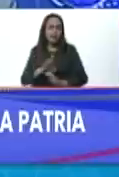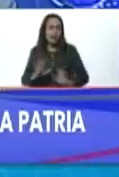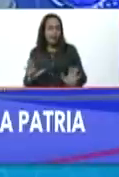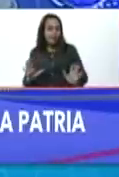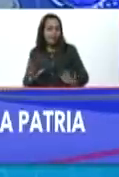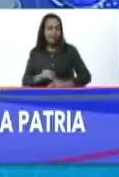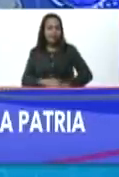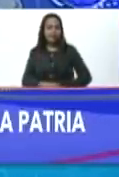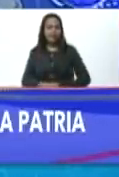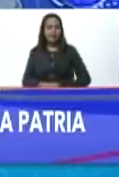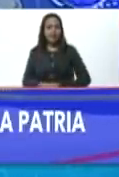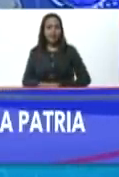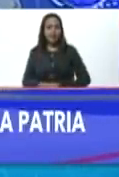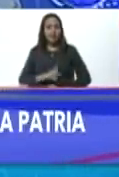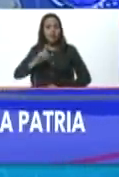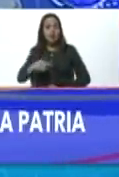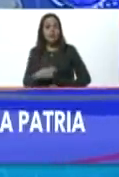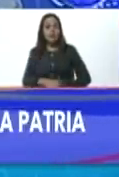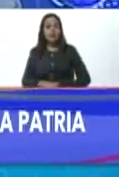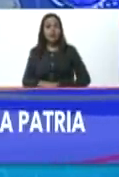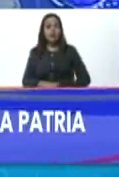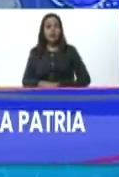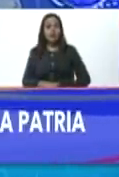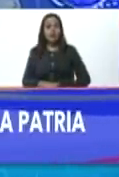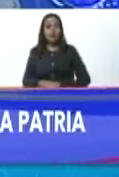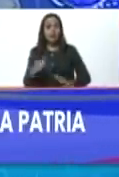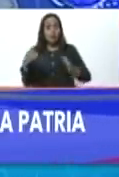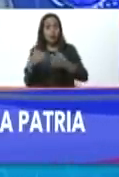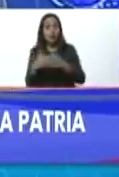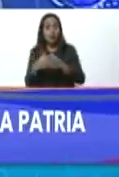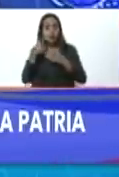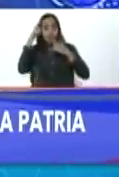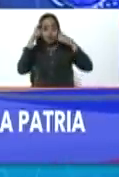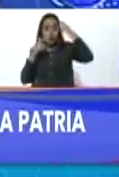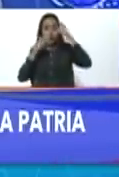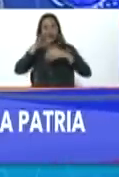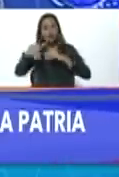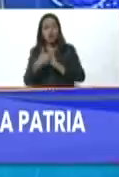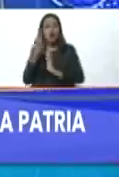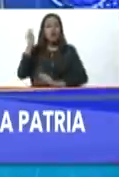y por el bloque de la patria y sus diputados y diputadas.